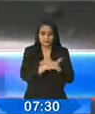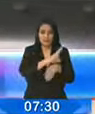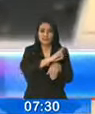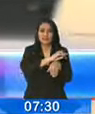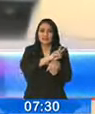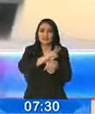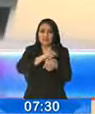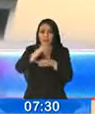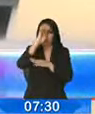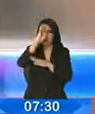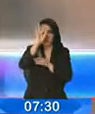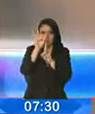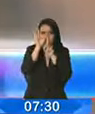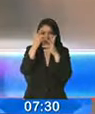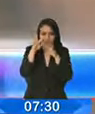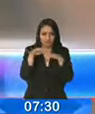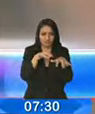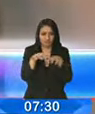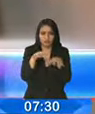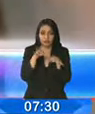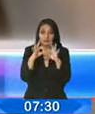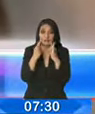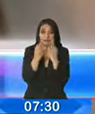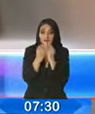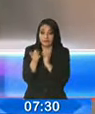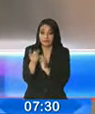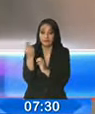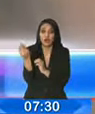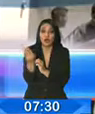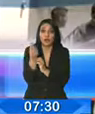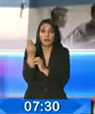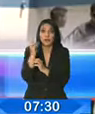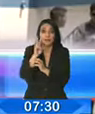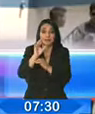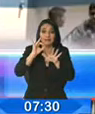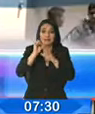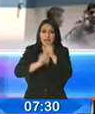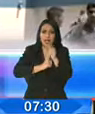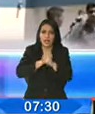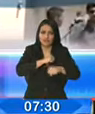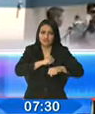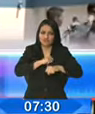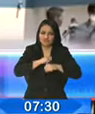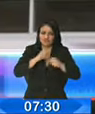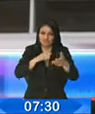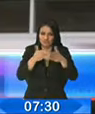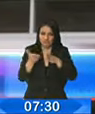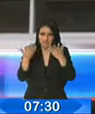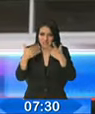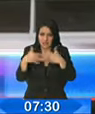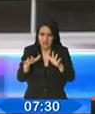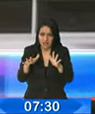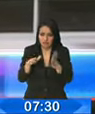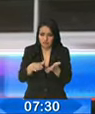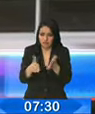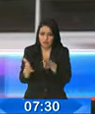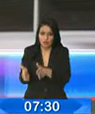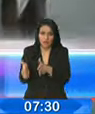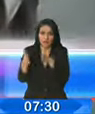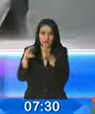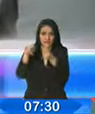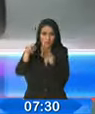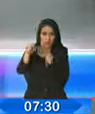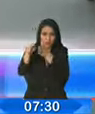agentes de la DINASED mientras los familiares del joven de 27 años de edad realizaban los trámites de defunción para sacar el cuerpo de la morgue. Y